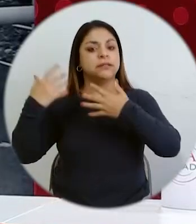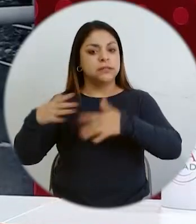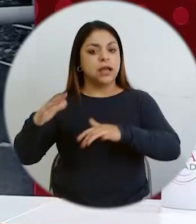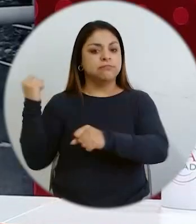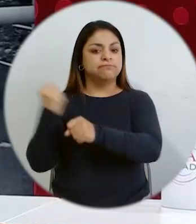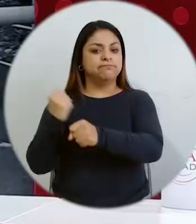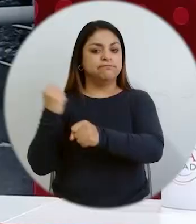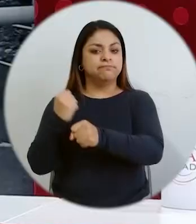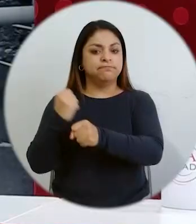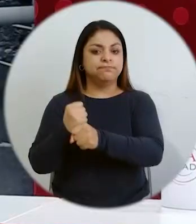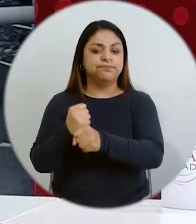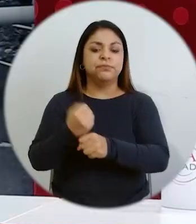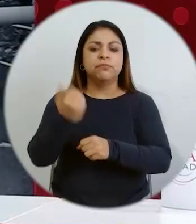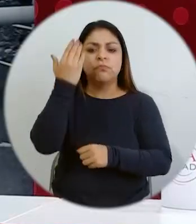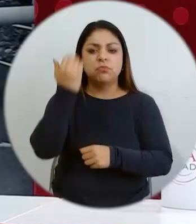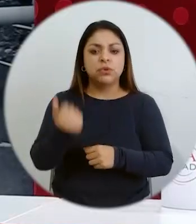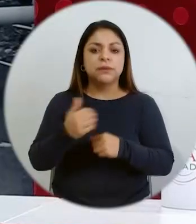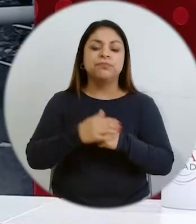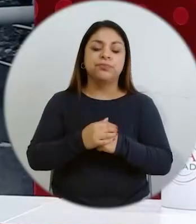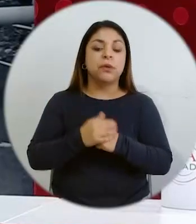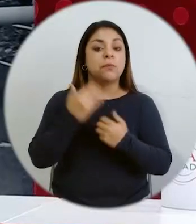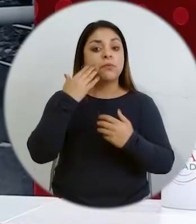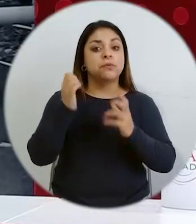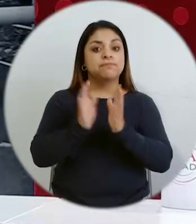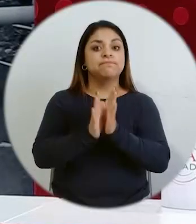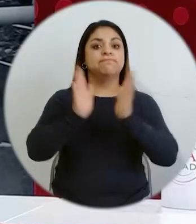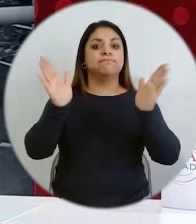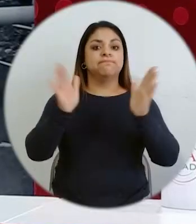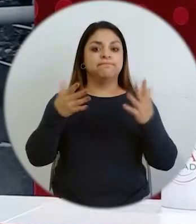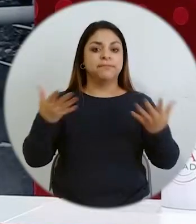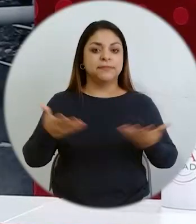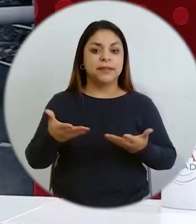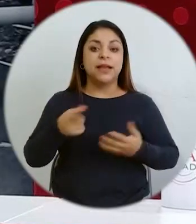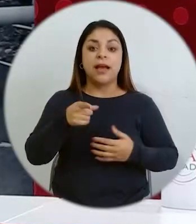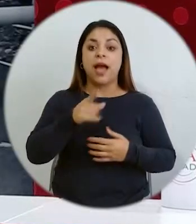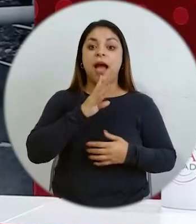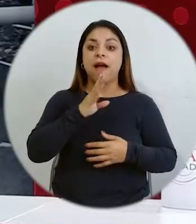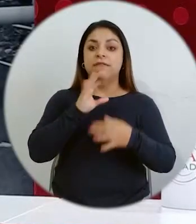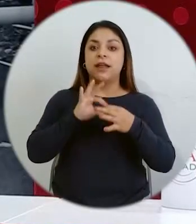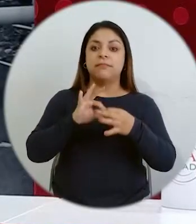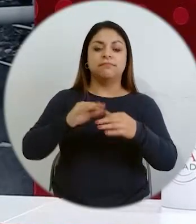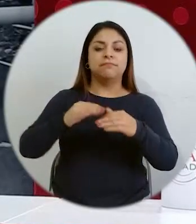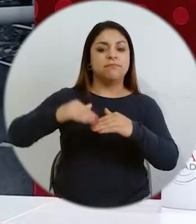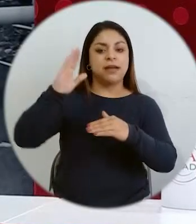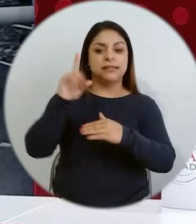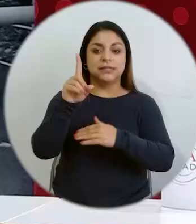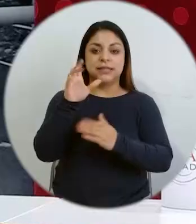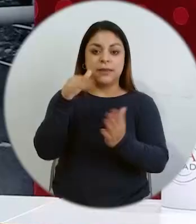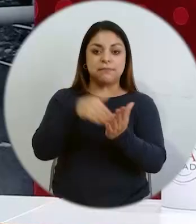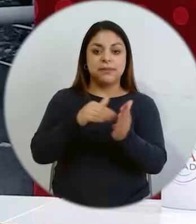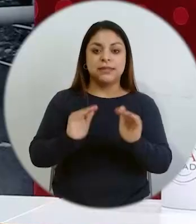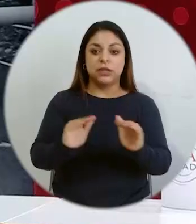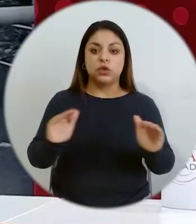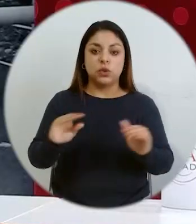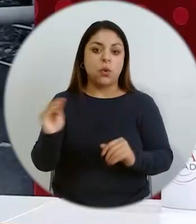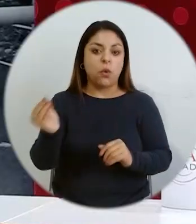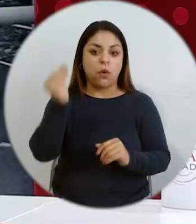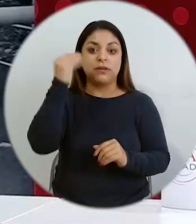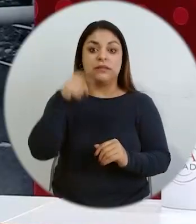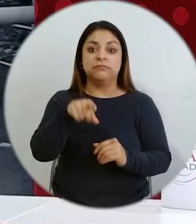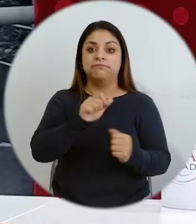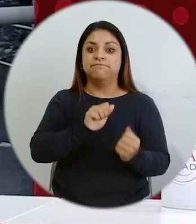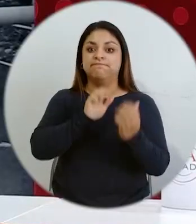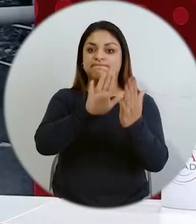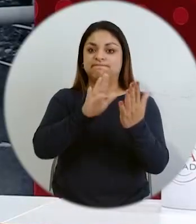Porque en términos generales se habla de que hay más de 100.000 niños, niñas y adolescentes que enfrentan cada año alguna forma de